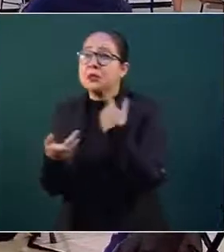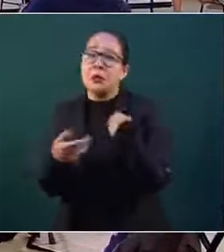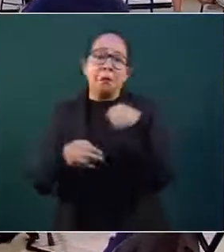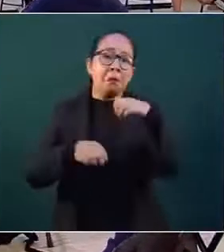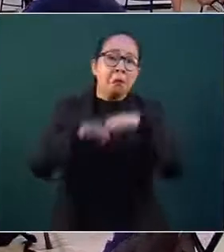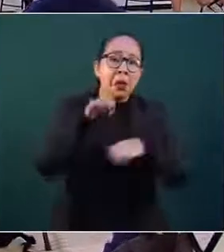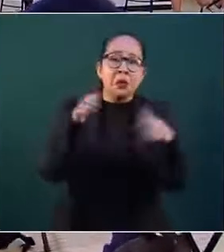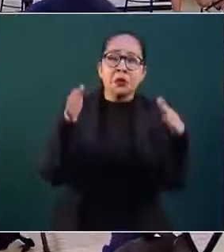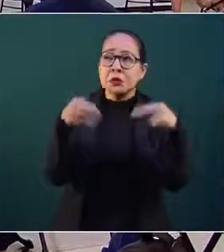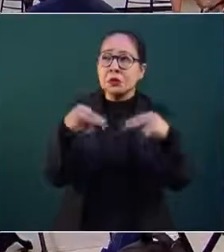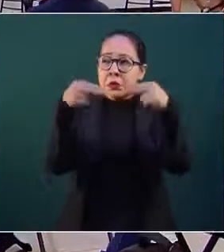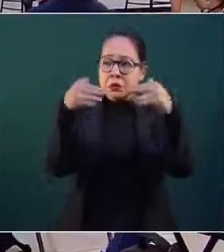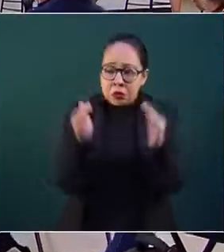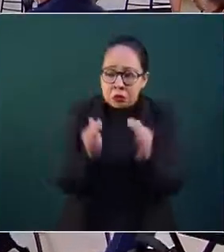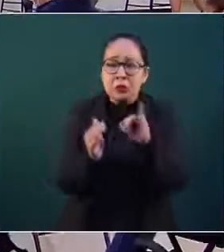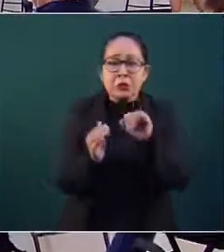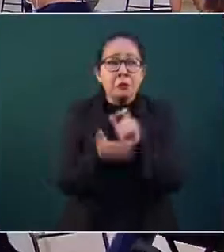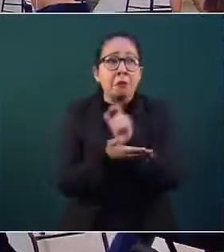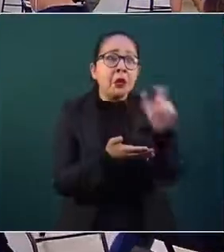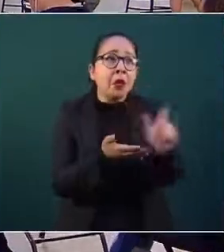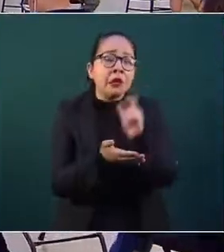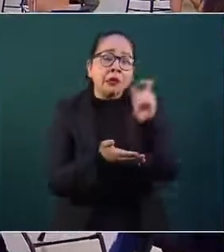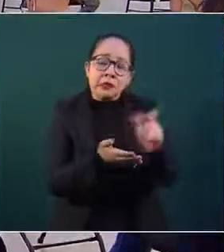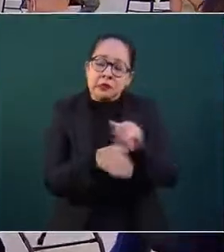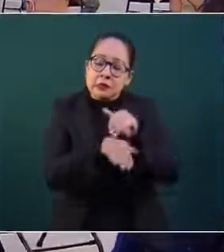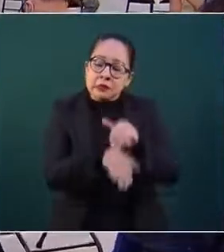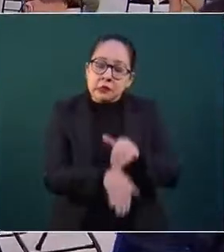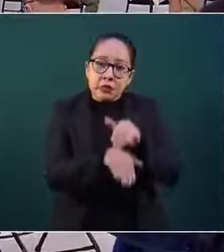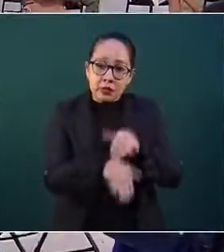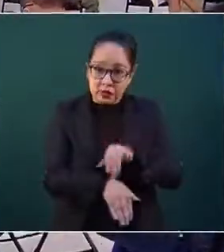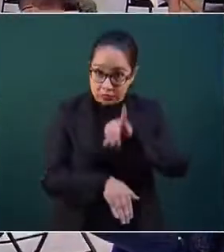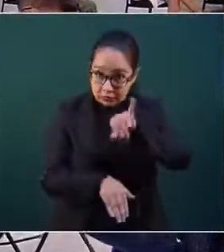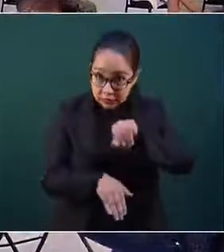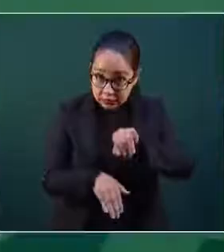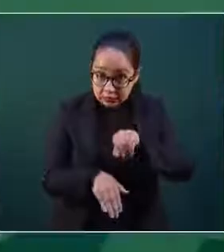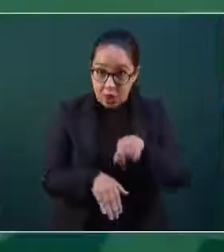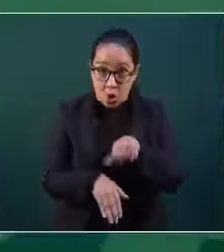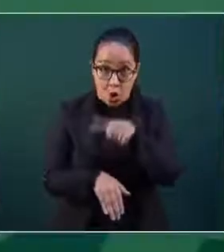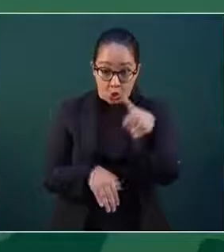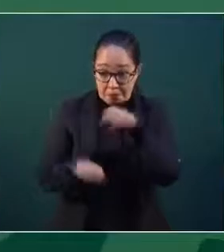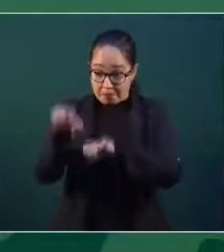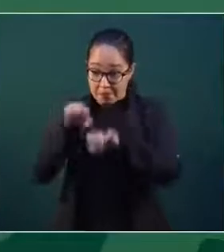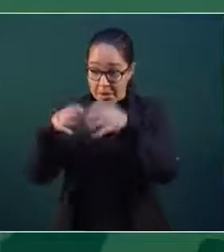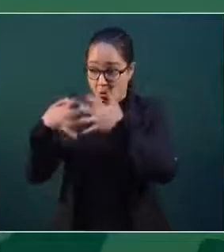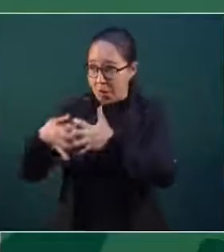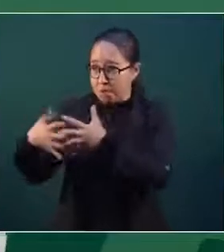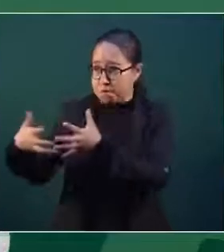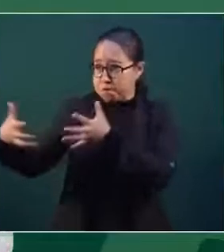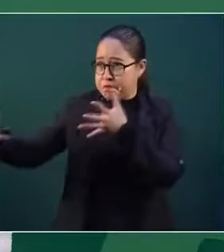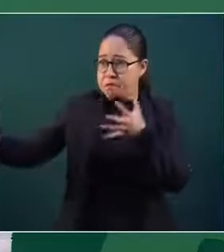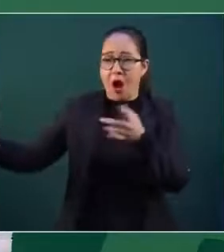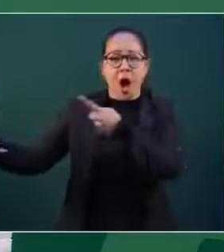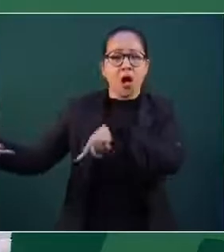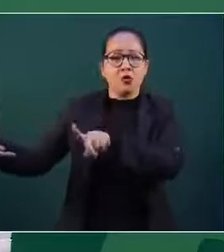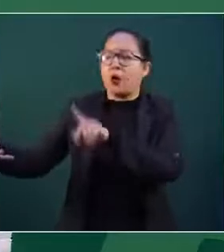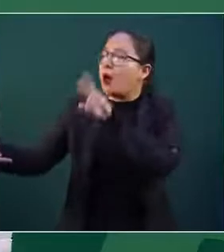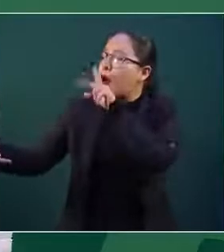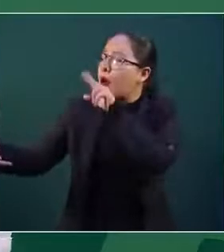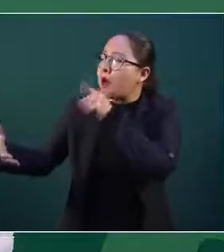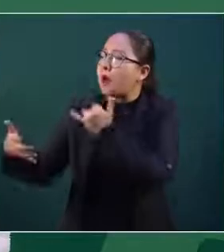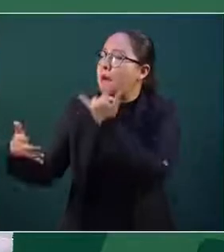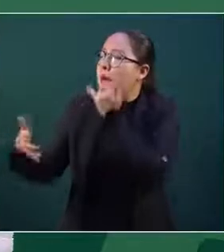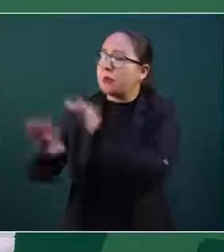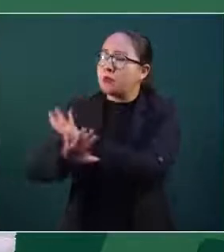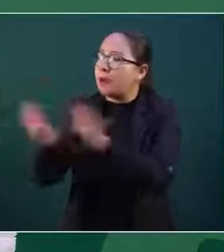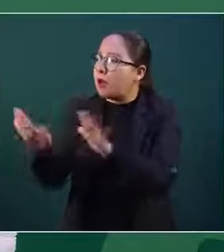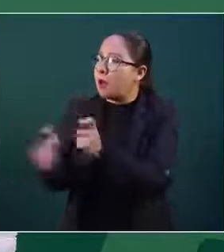mediano empresario. Pero las grandes corporaciones económicas y financieras no pagaban,